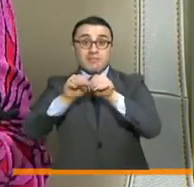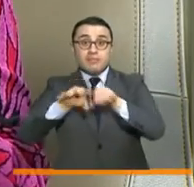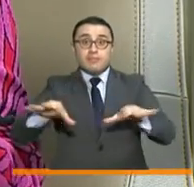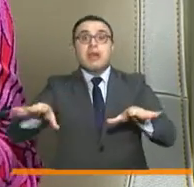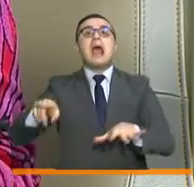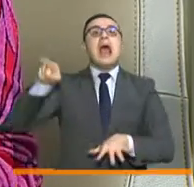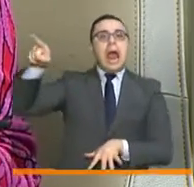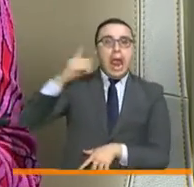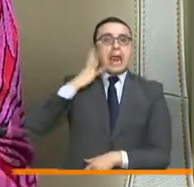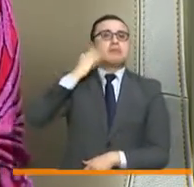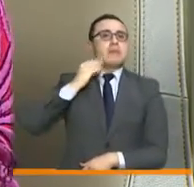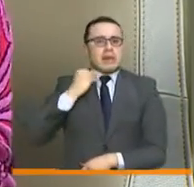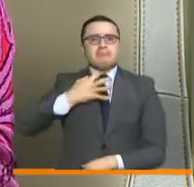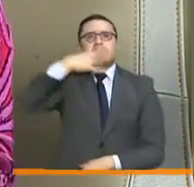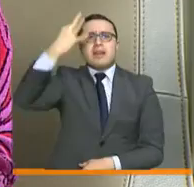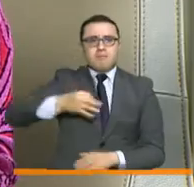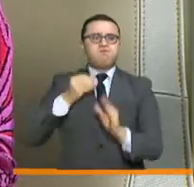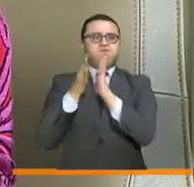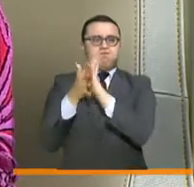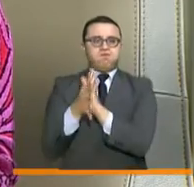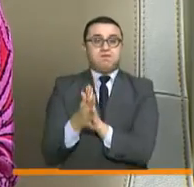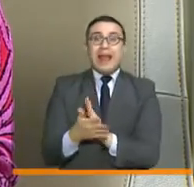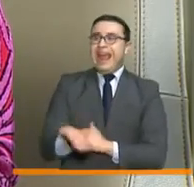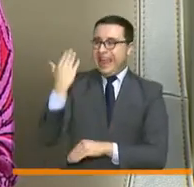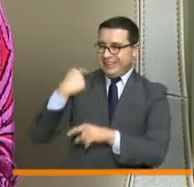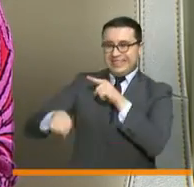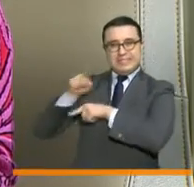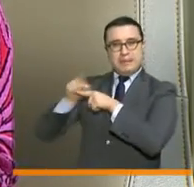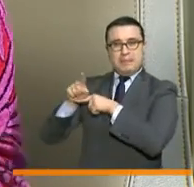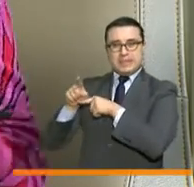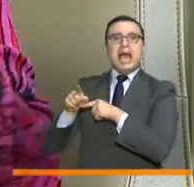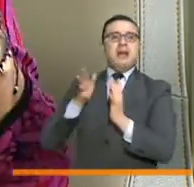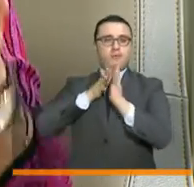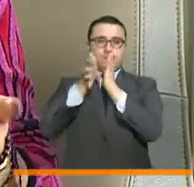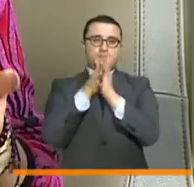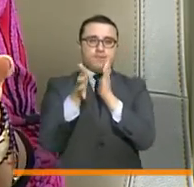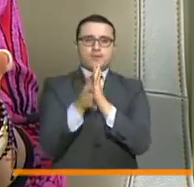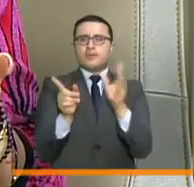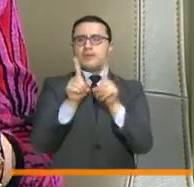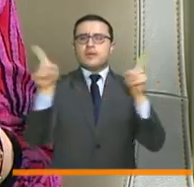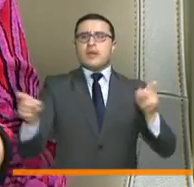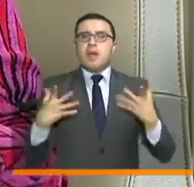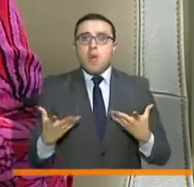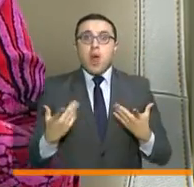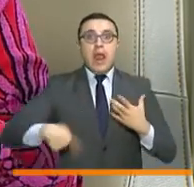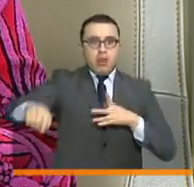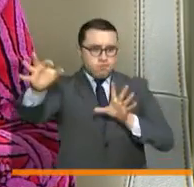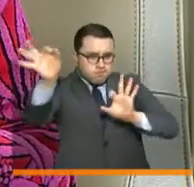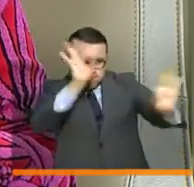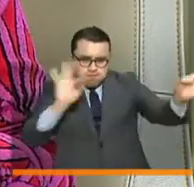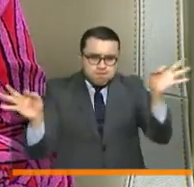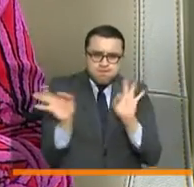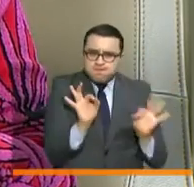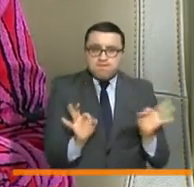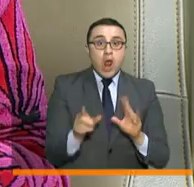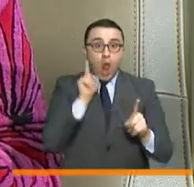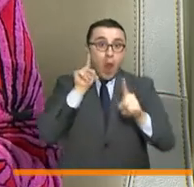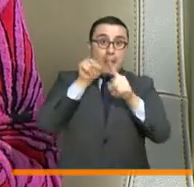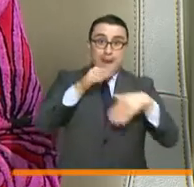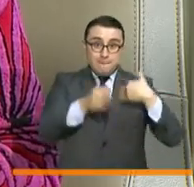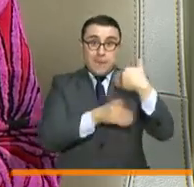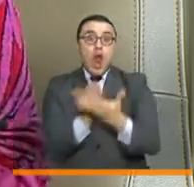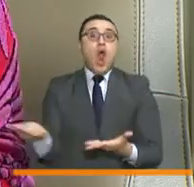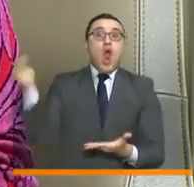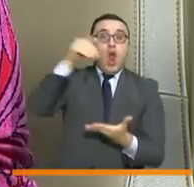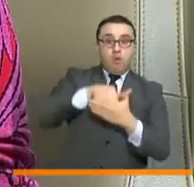incluye más experiencias adicionales a las que presentamos la semana anterior de cómo se preparan y qué ventajas tiene también para este proceso de